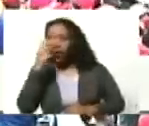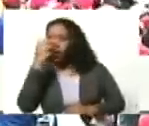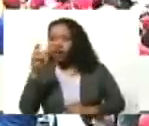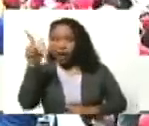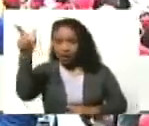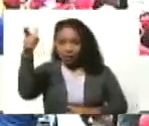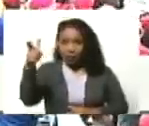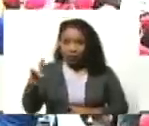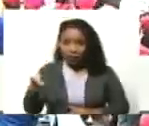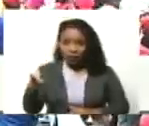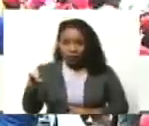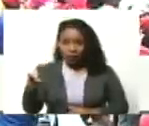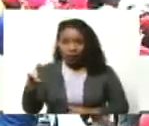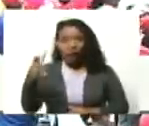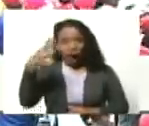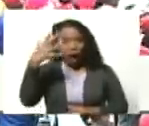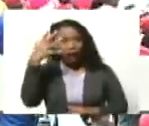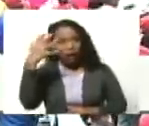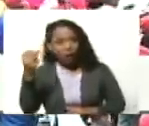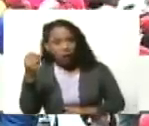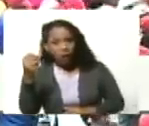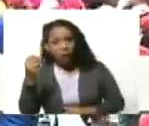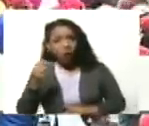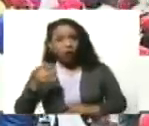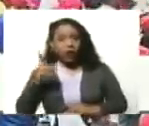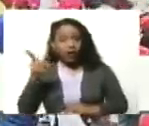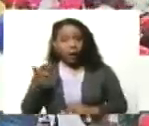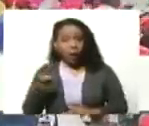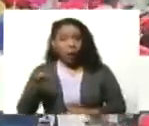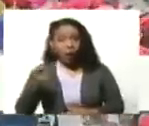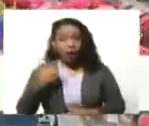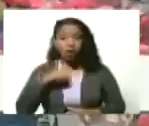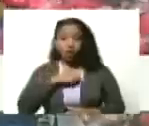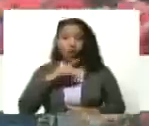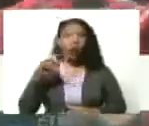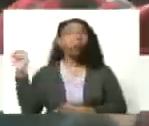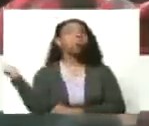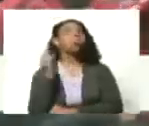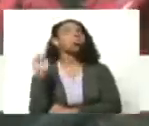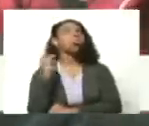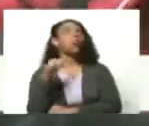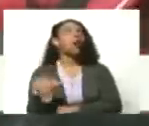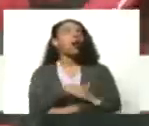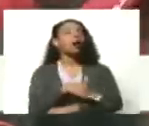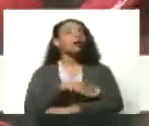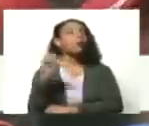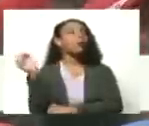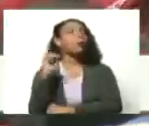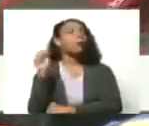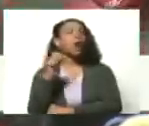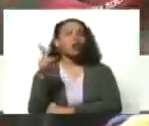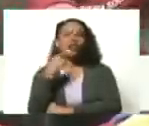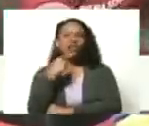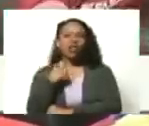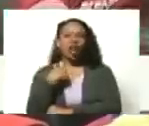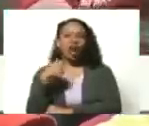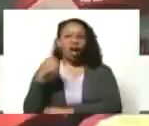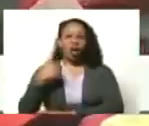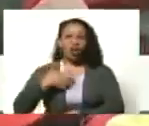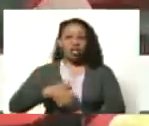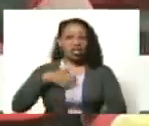esa persona estará entendiendo que fue manipulada. Ahora, si nosotros no le paramos en la calle, ella va a decir, me tienen